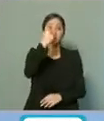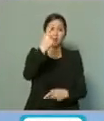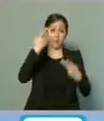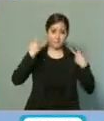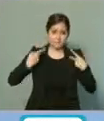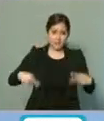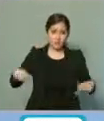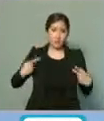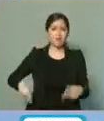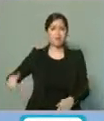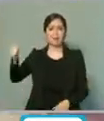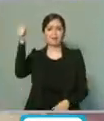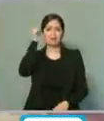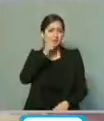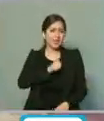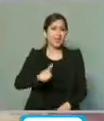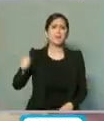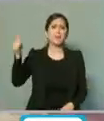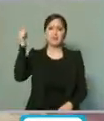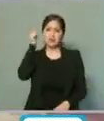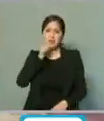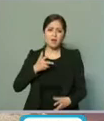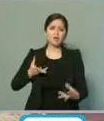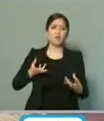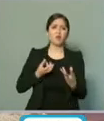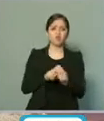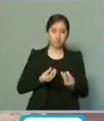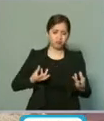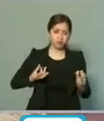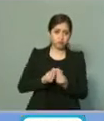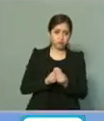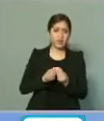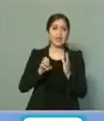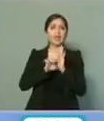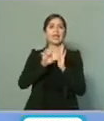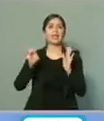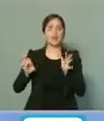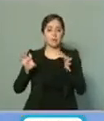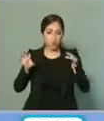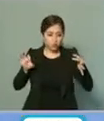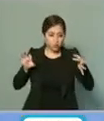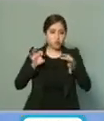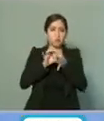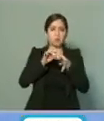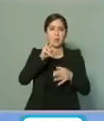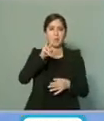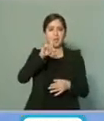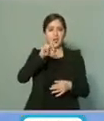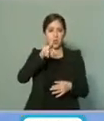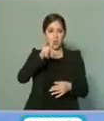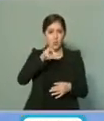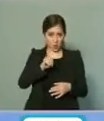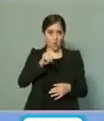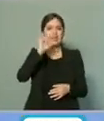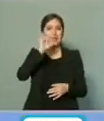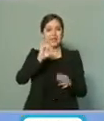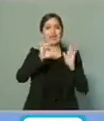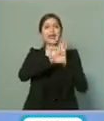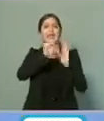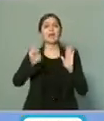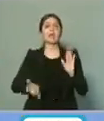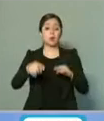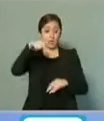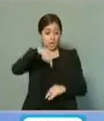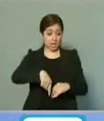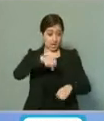que esté en constante relación con el niño. O sea, que se crea un vínculo, digamos, ¿no? Exactamente. O sea, que no sea de esta semana te quedas